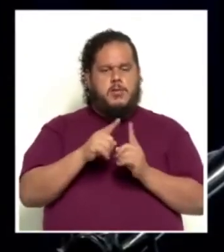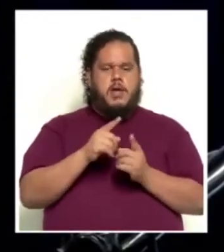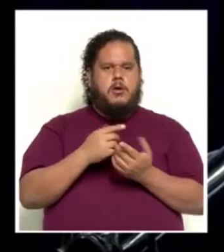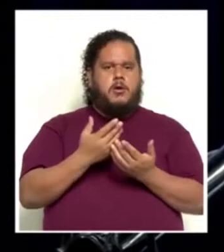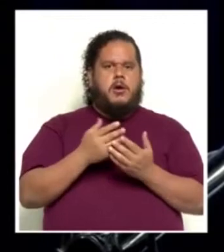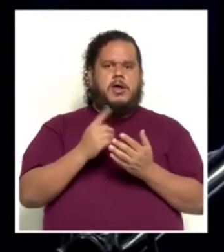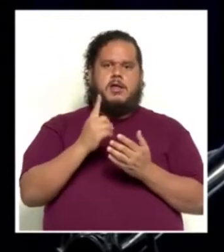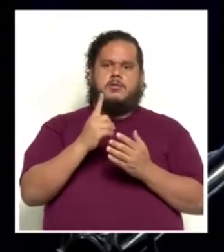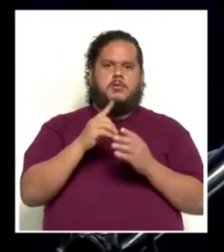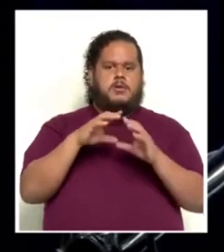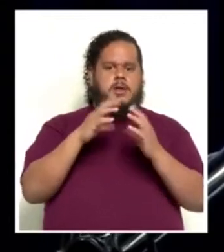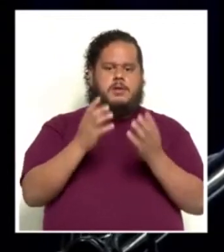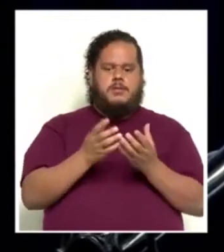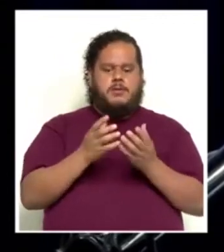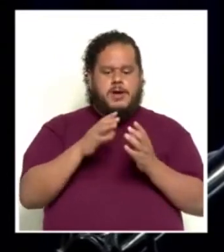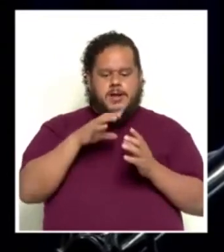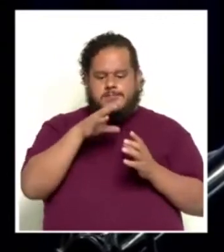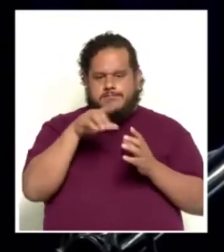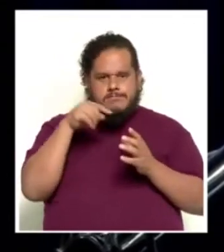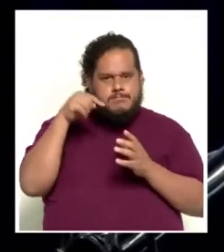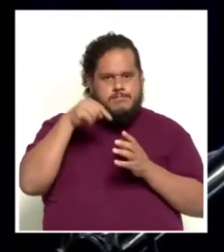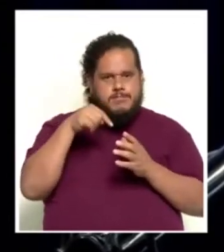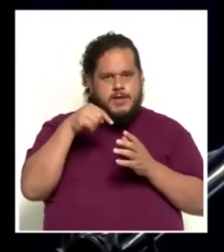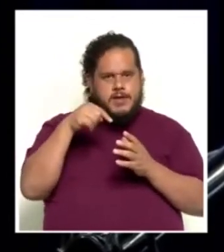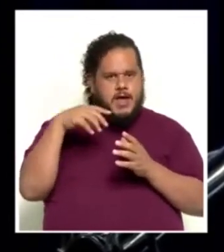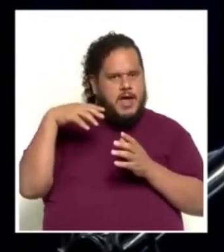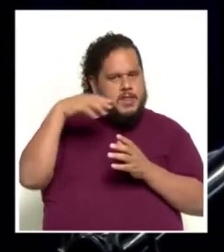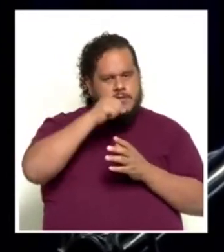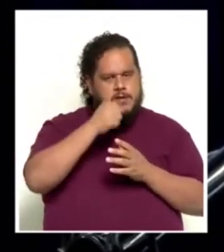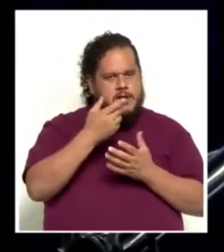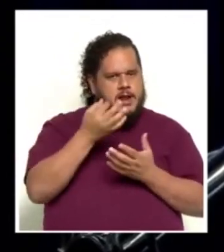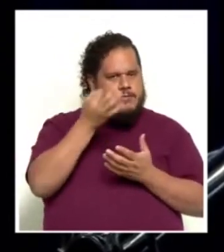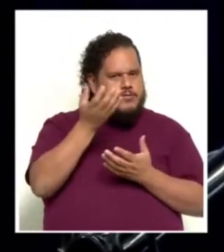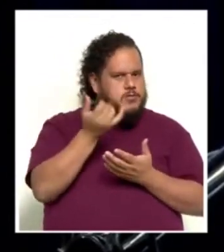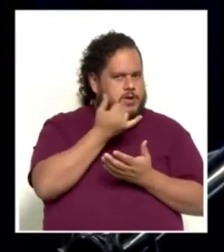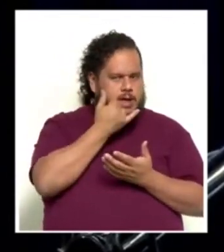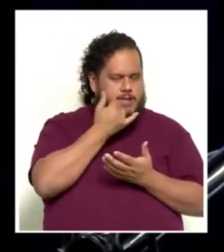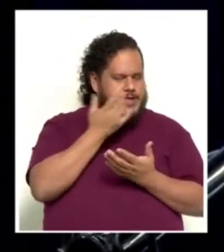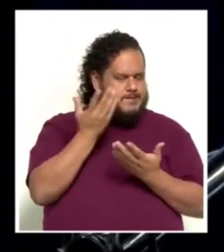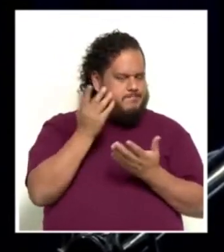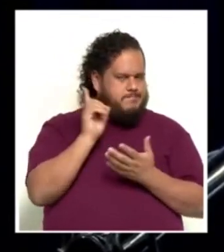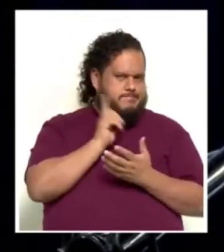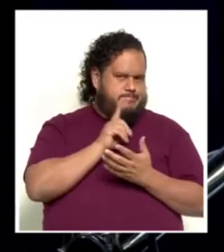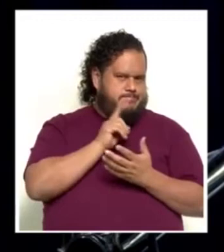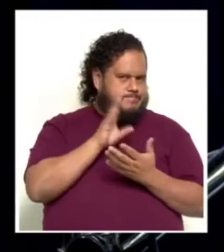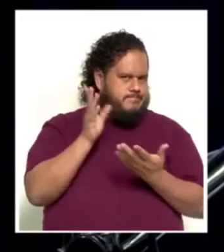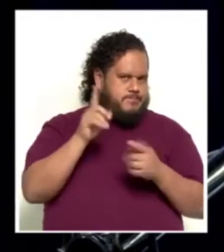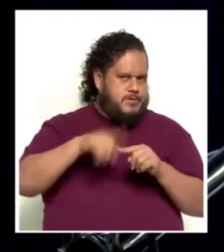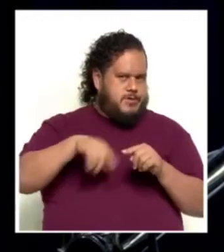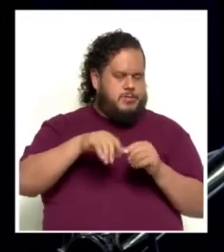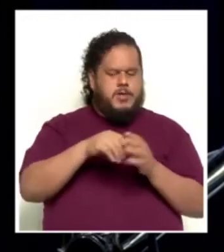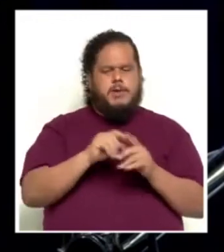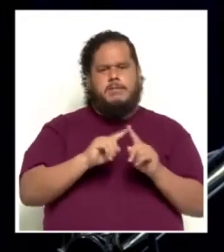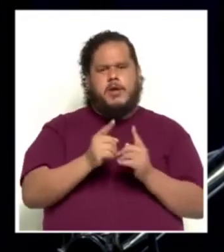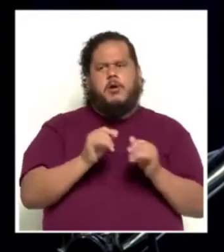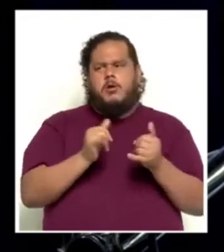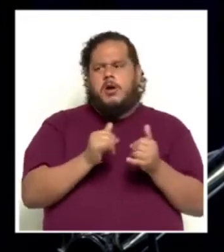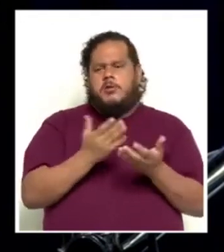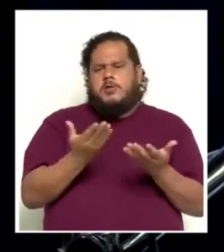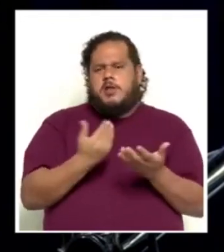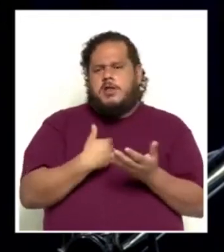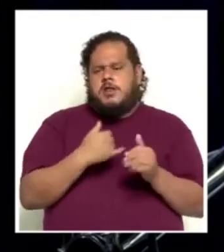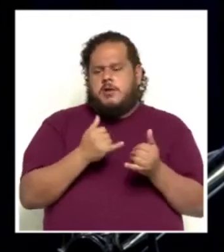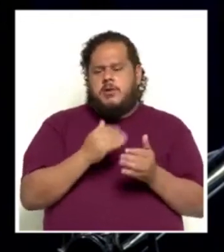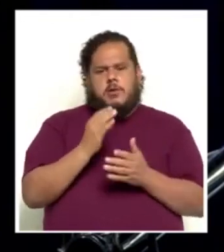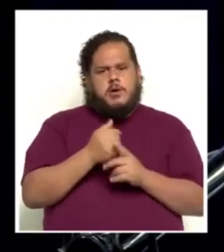bola de cristal podría ser un juego engañoso. Creo que en el caso del Frente, juguemos a qué tienen en juego cada